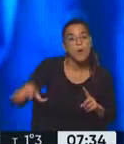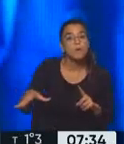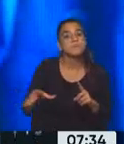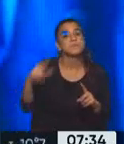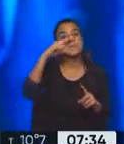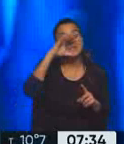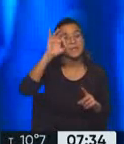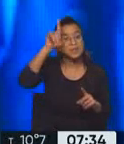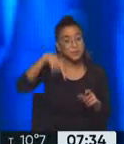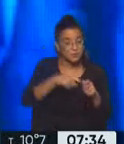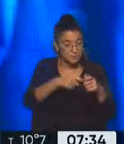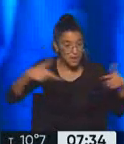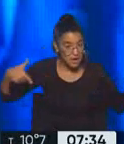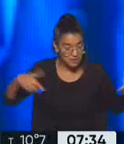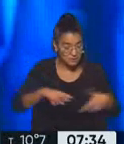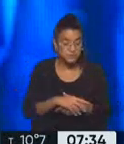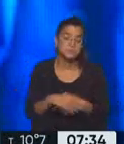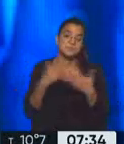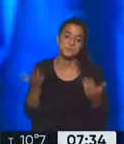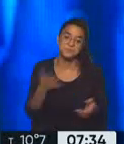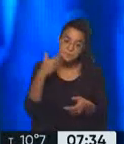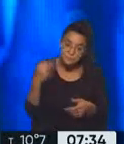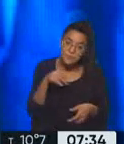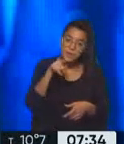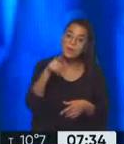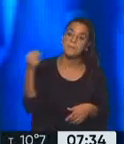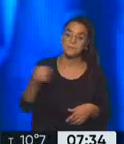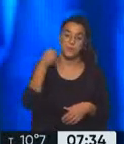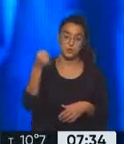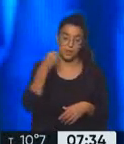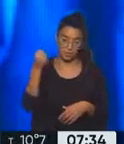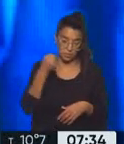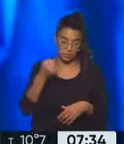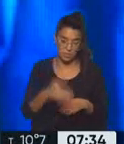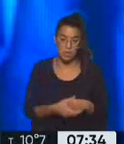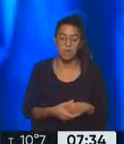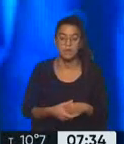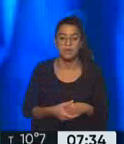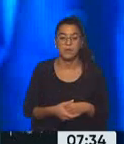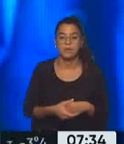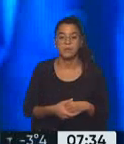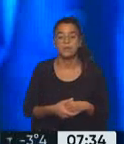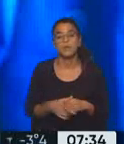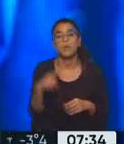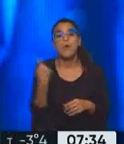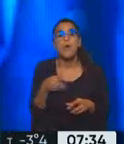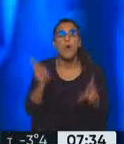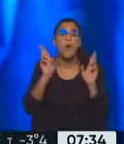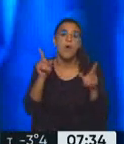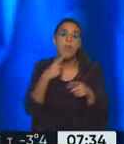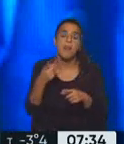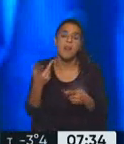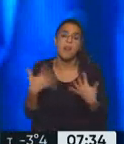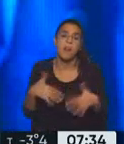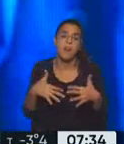hasta un 70 por ciento entonces realmente esto esto es importante y esperamos que no vaya a tener un impacto